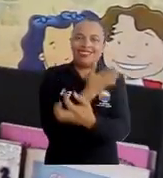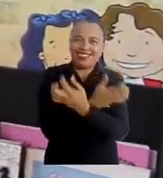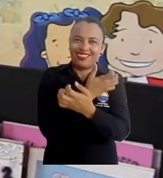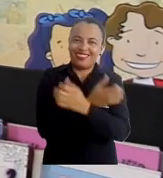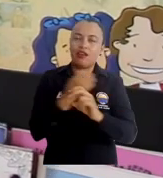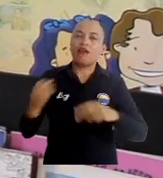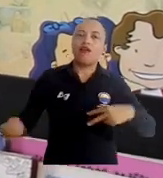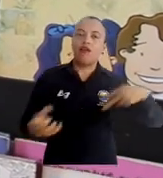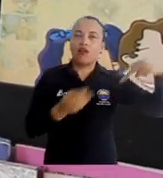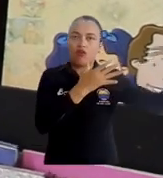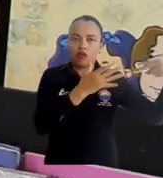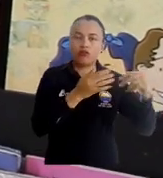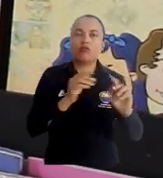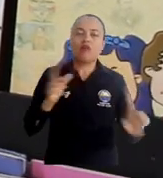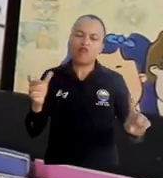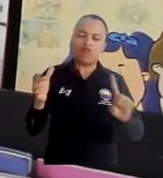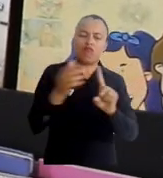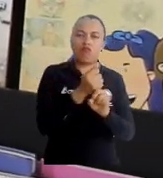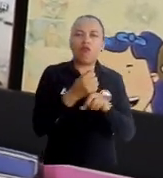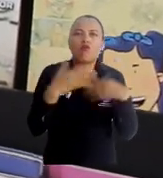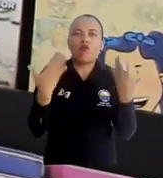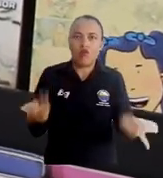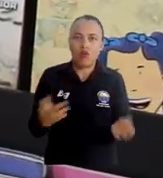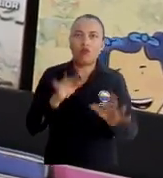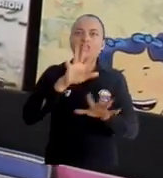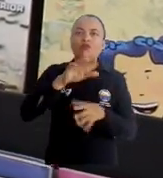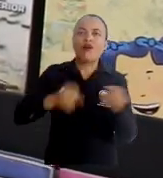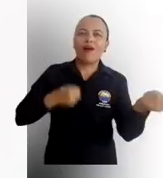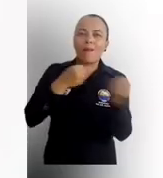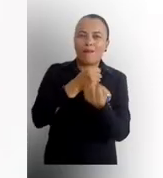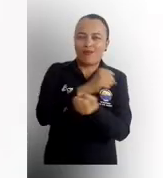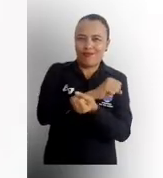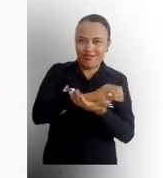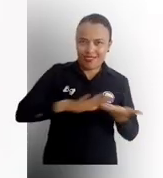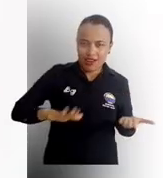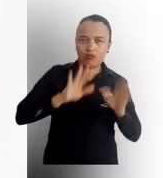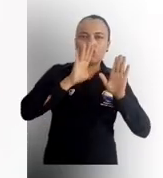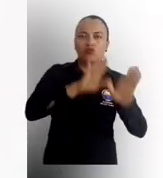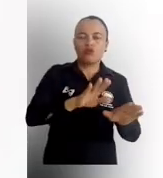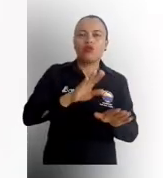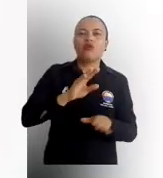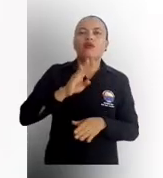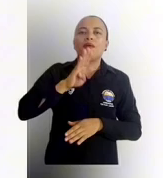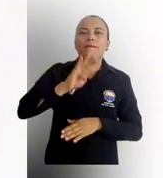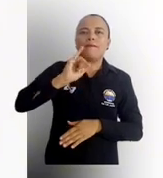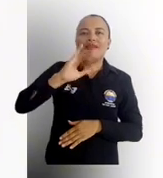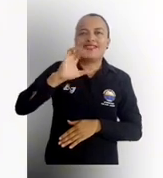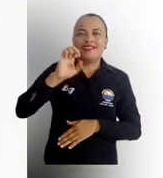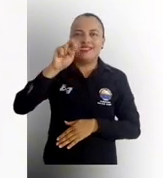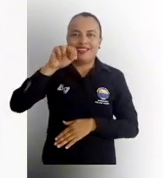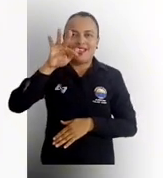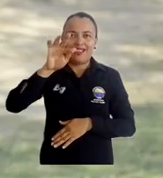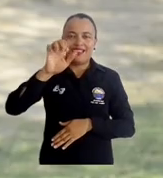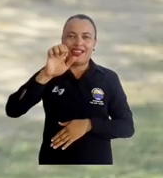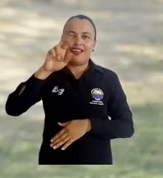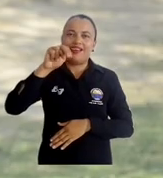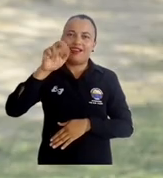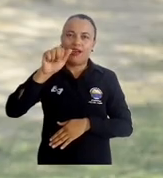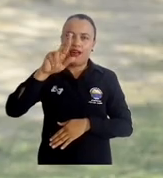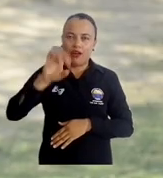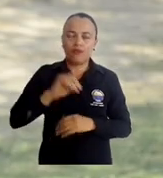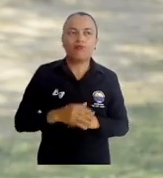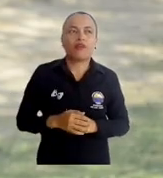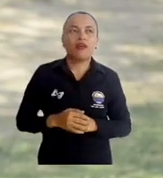Ciencias de la Educación, logro conseguido a través del programa de becas de excelencia doctoral del Bicentenario. Logramos aplicar